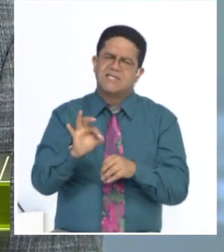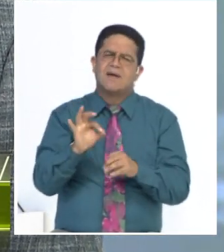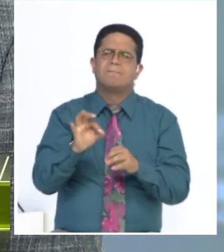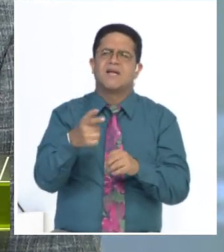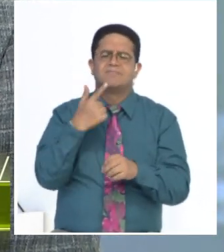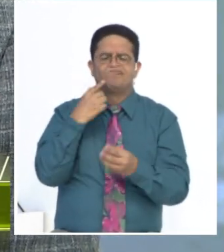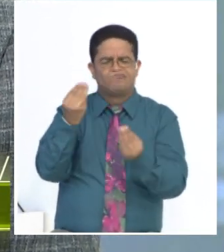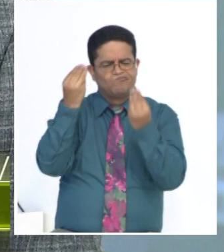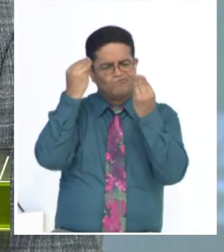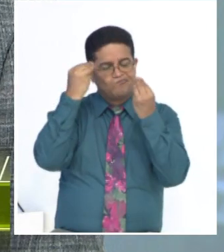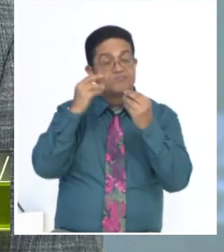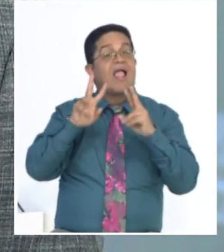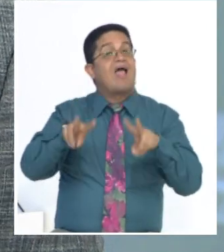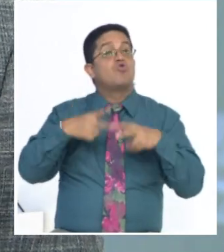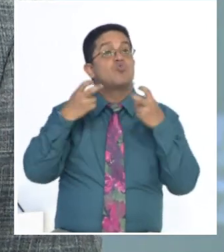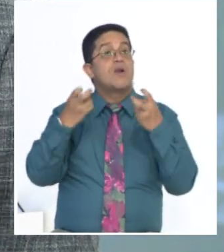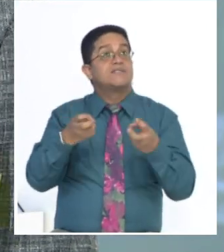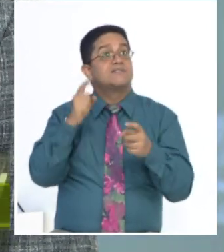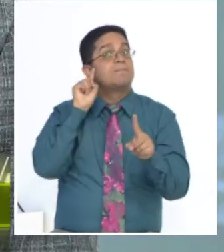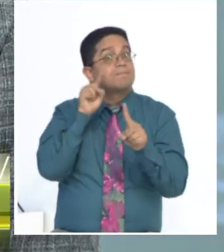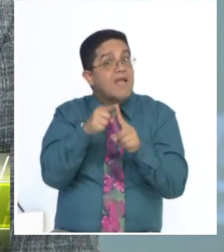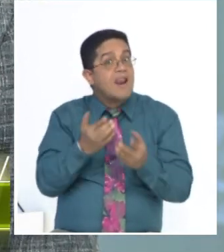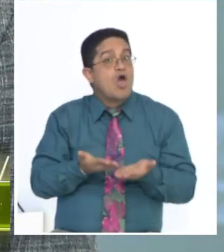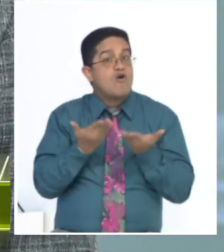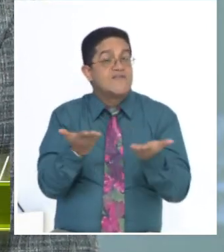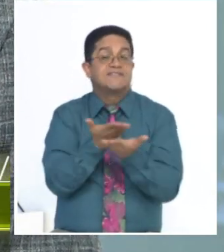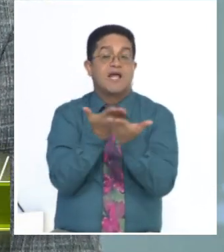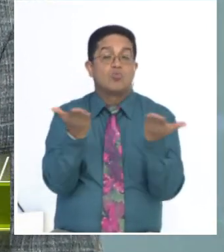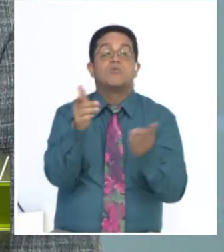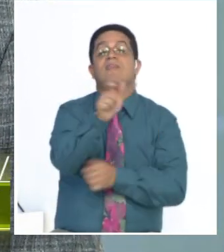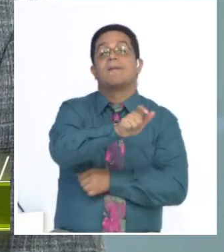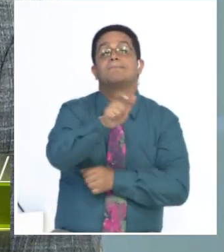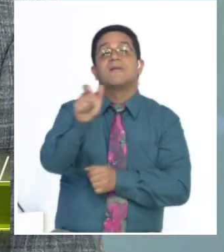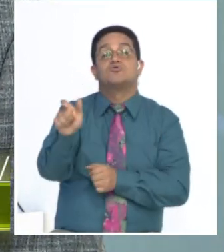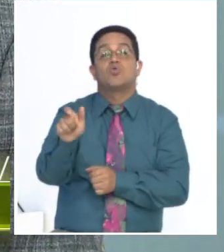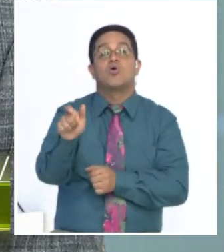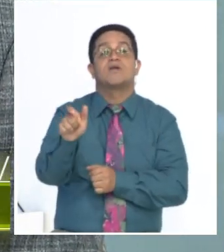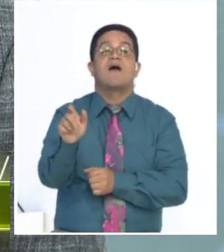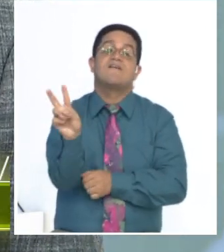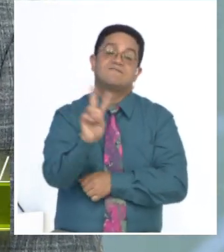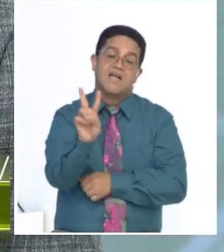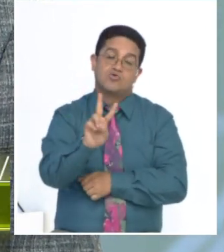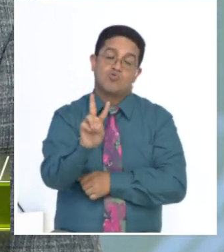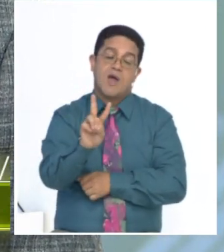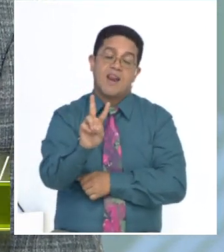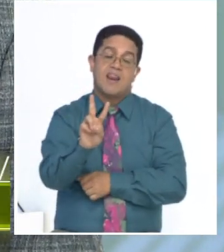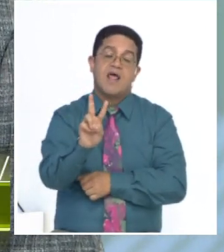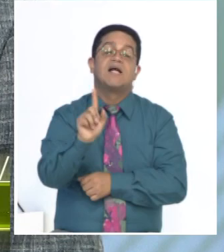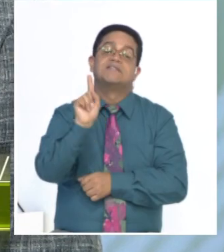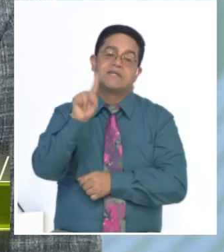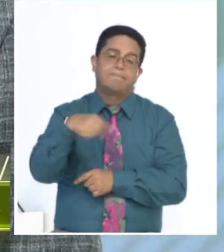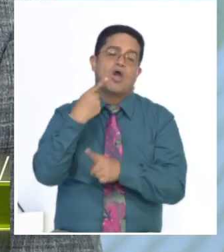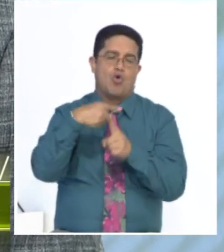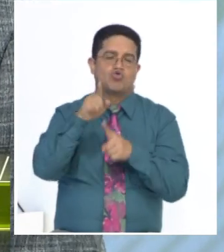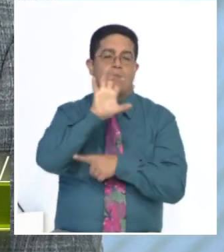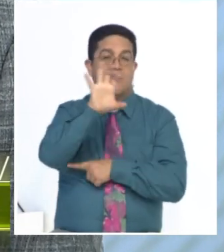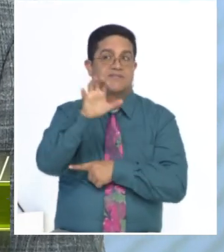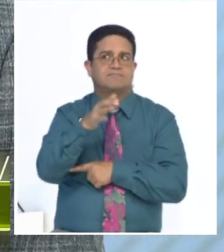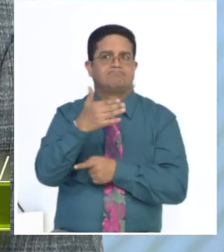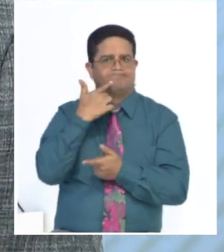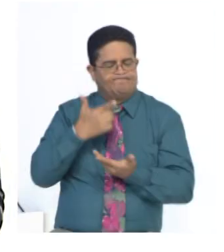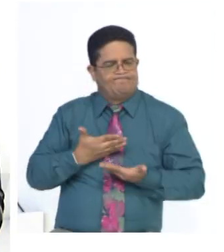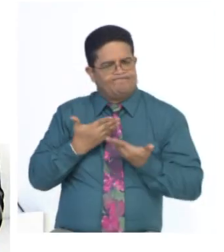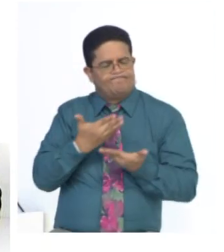innovándonos, actualizándonos, para ofrecerles a ustedes, a los posibles pacientes, a Venezuela y a otras latitudes, lo mejor que les podemos